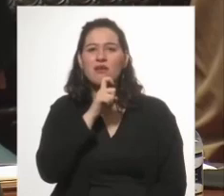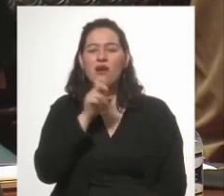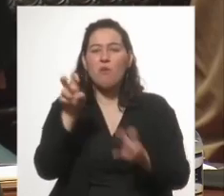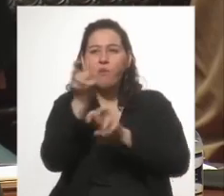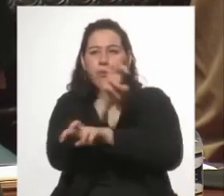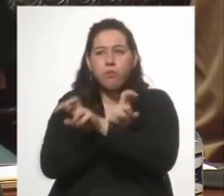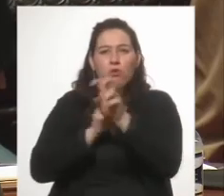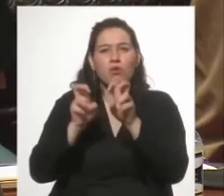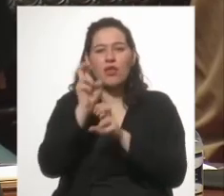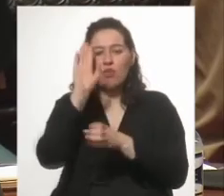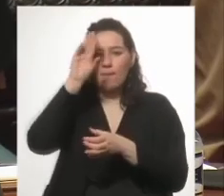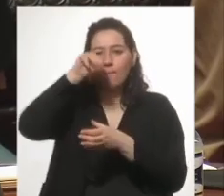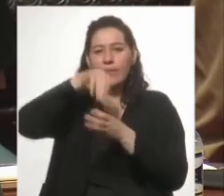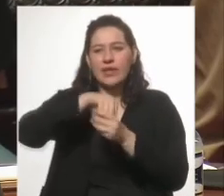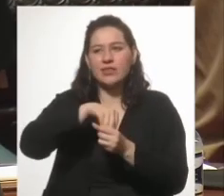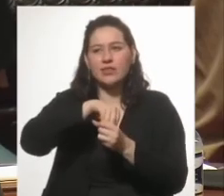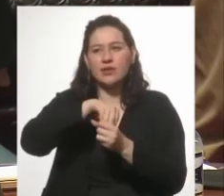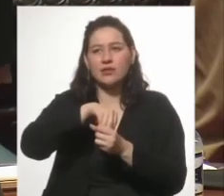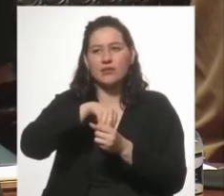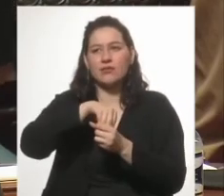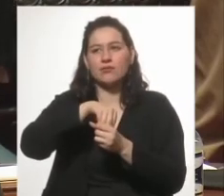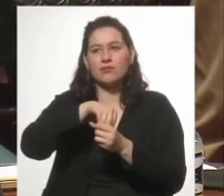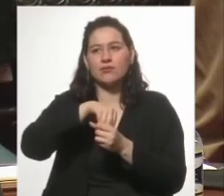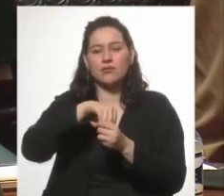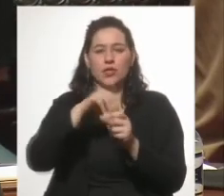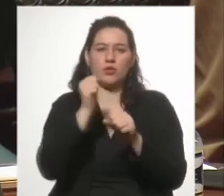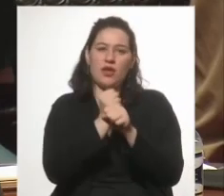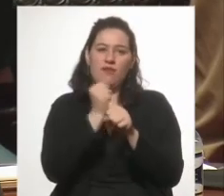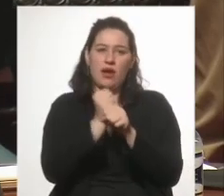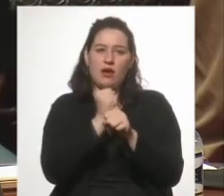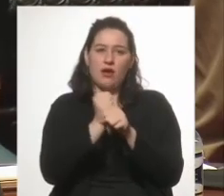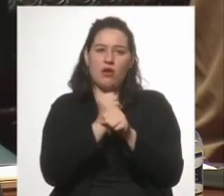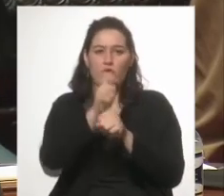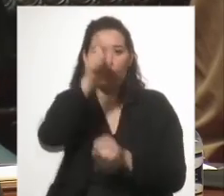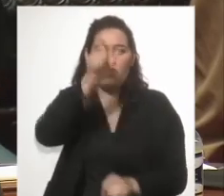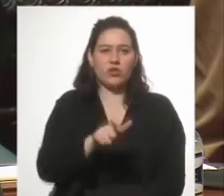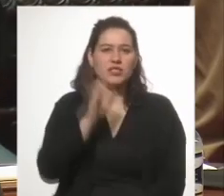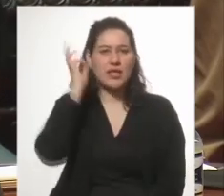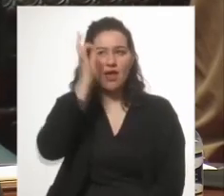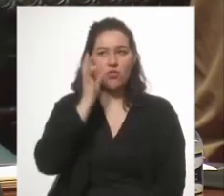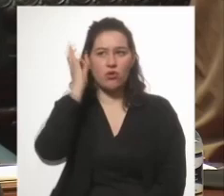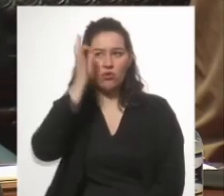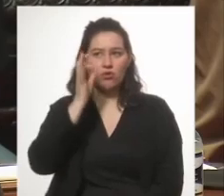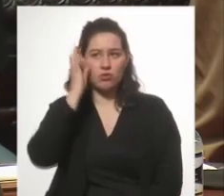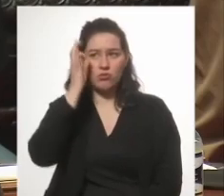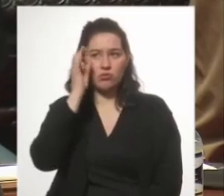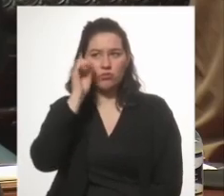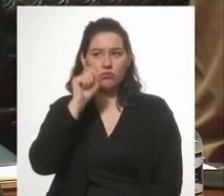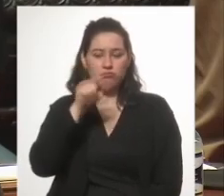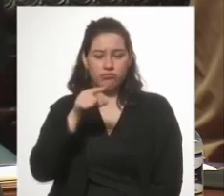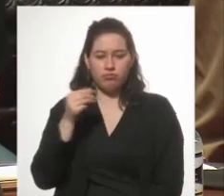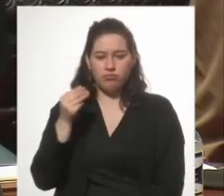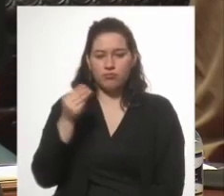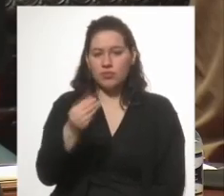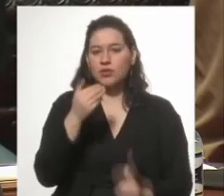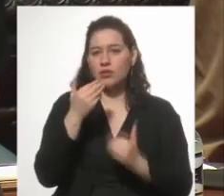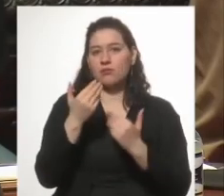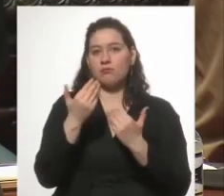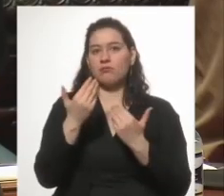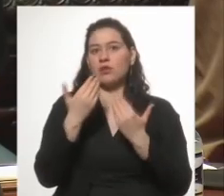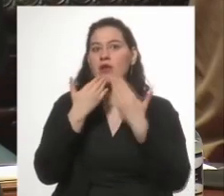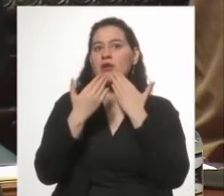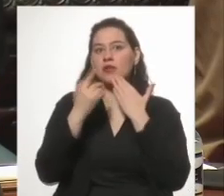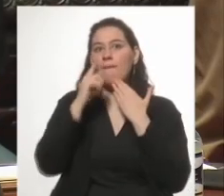buscando interferir con la actividad de un legislador que está en su lugar por la voluntad de miles